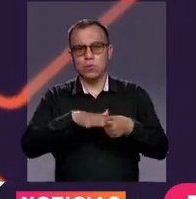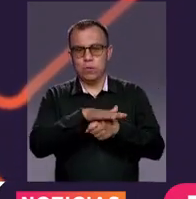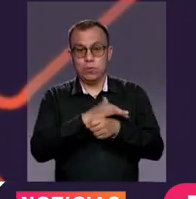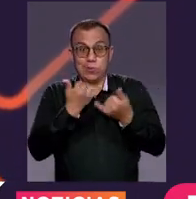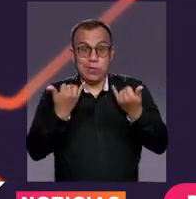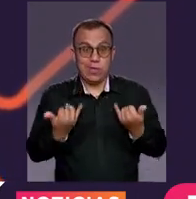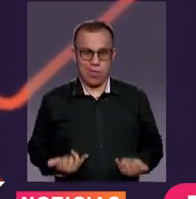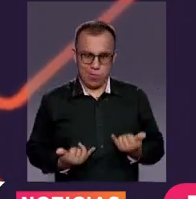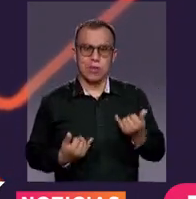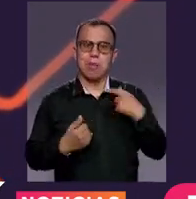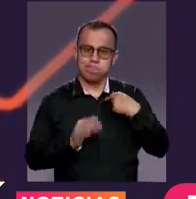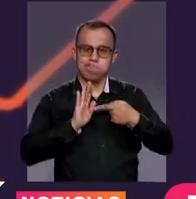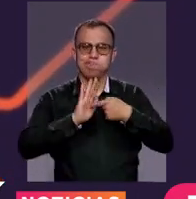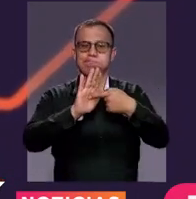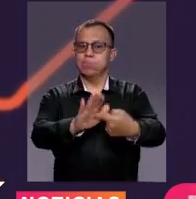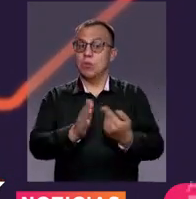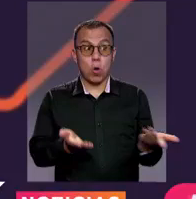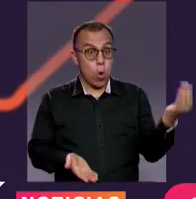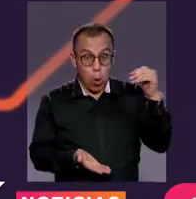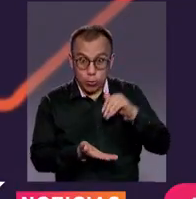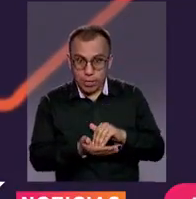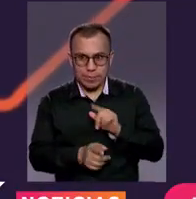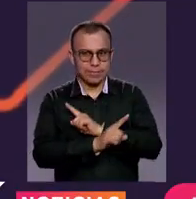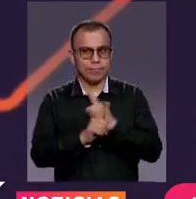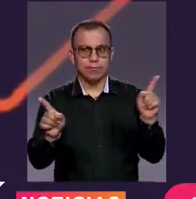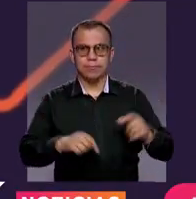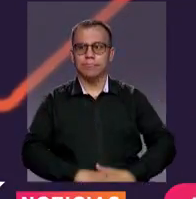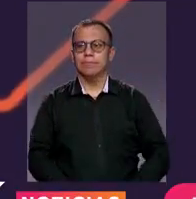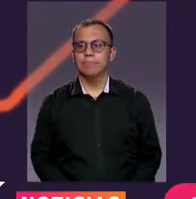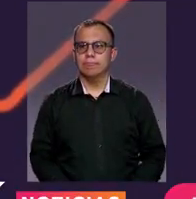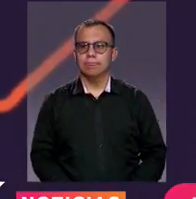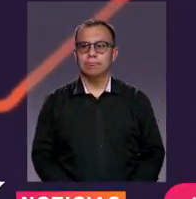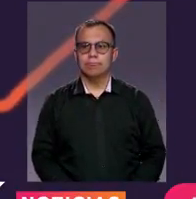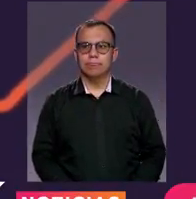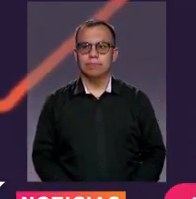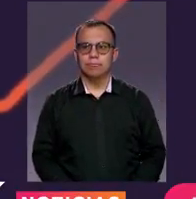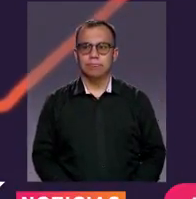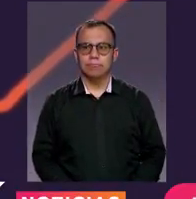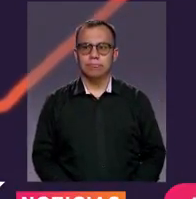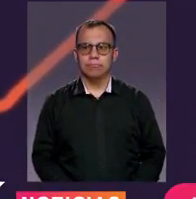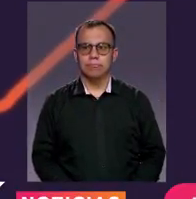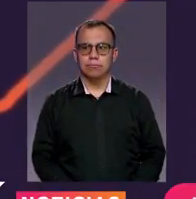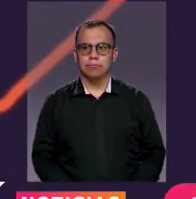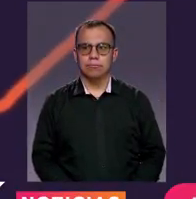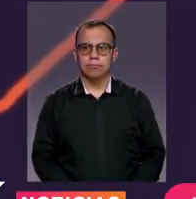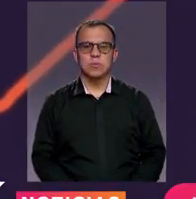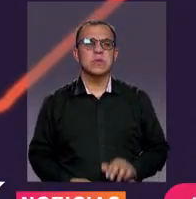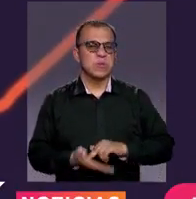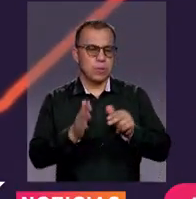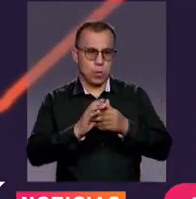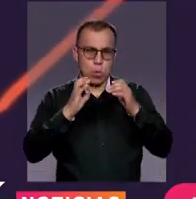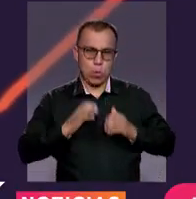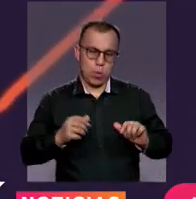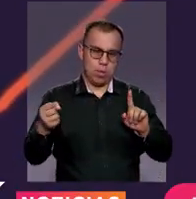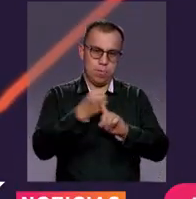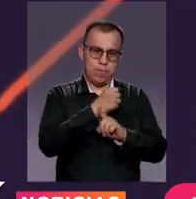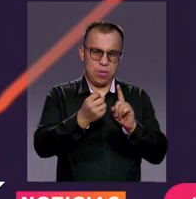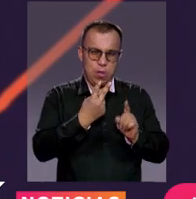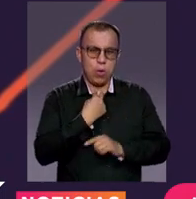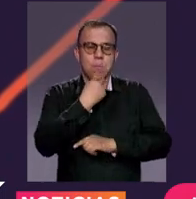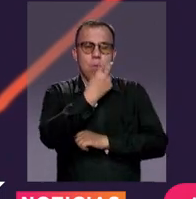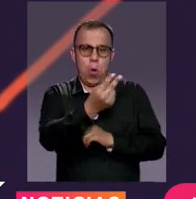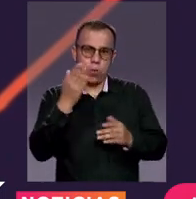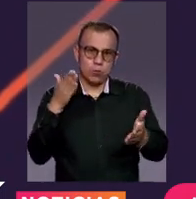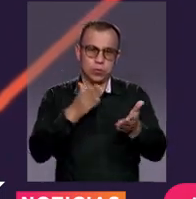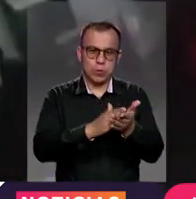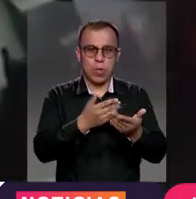como las que acabamos de evidenciar no vuelvan a ocurrir. Ya, señora, ya. No le conté. Ya, señora, ya. Agresiones físicas y verbales, demandas